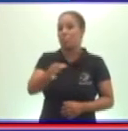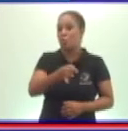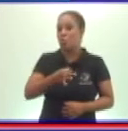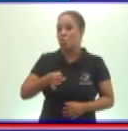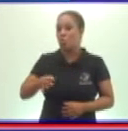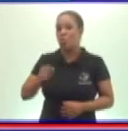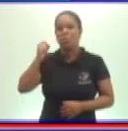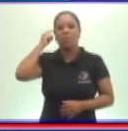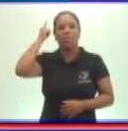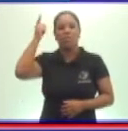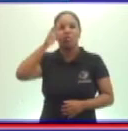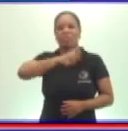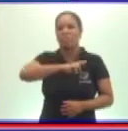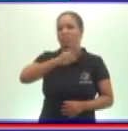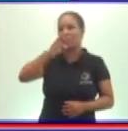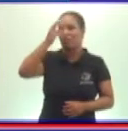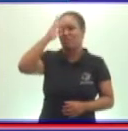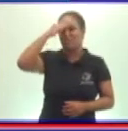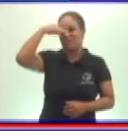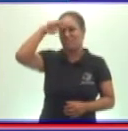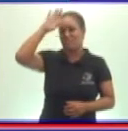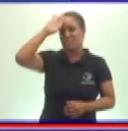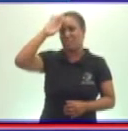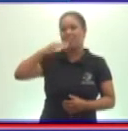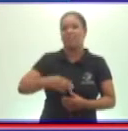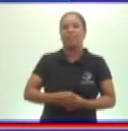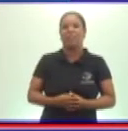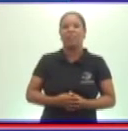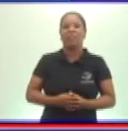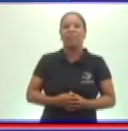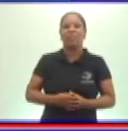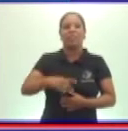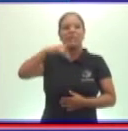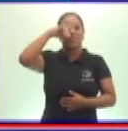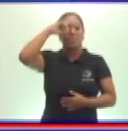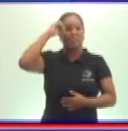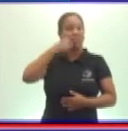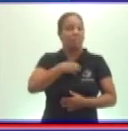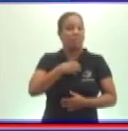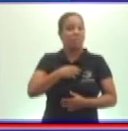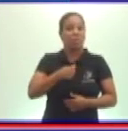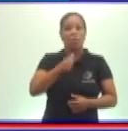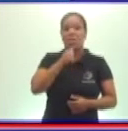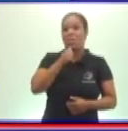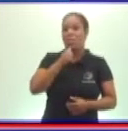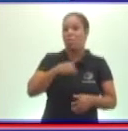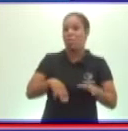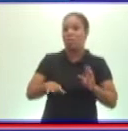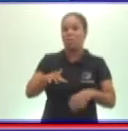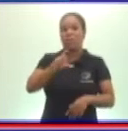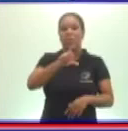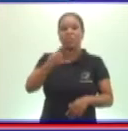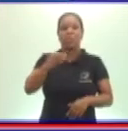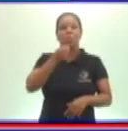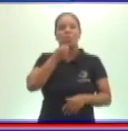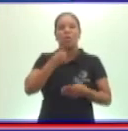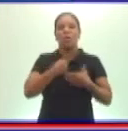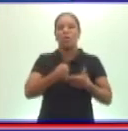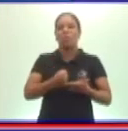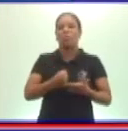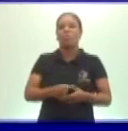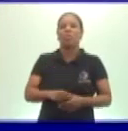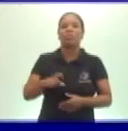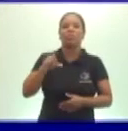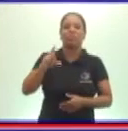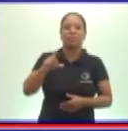la ideología, los núcleos esenciales de la ideología de la Revolución Cubana. Si tienes alguna duda en términos de conceptos, puedes auxiliarte por el texto